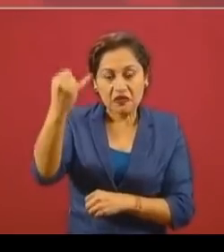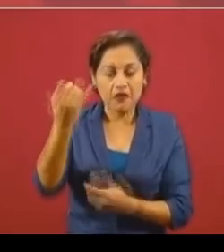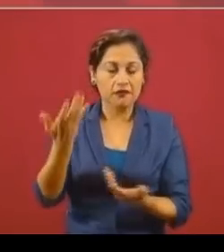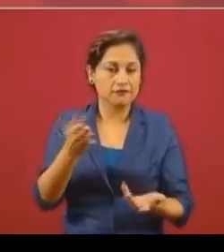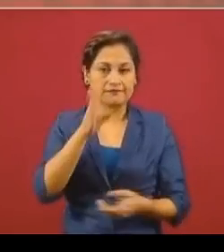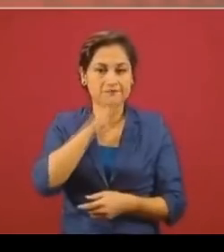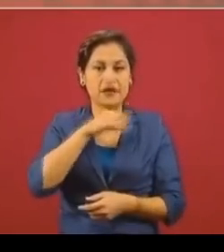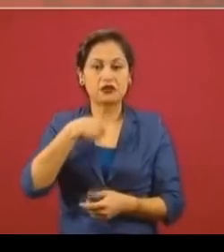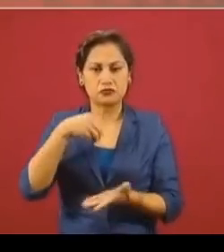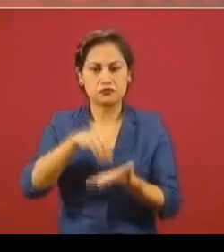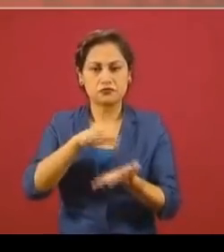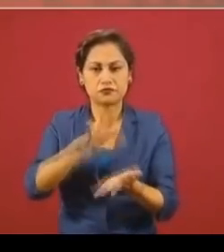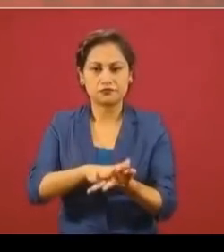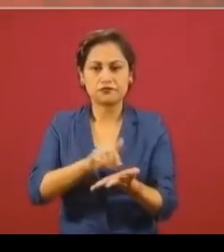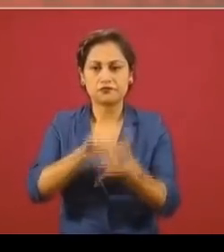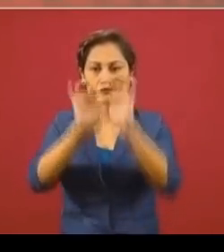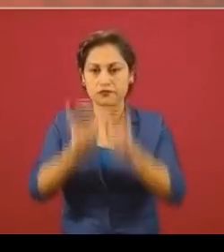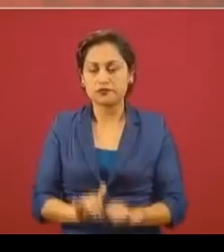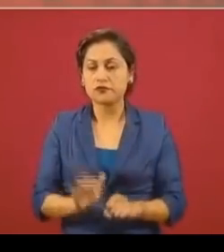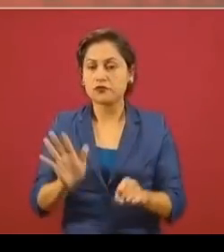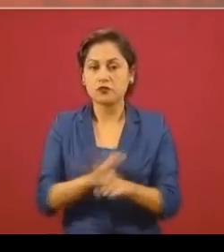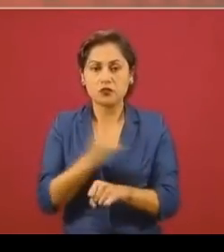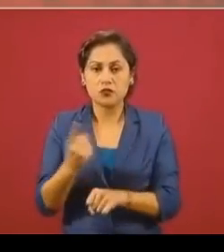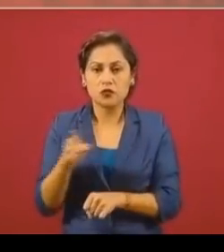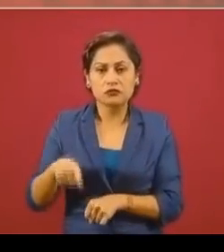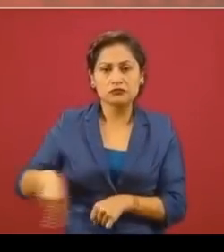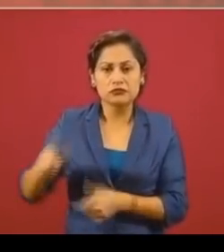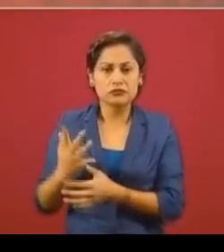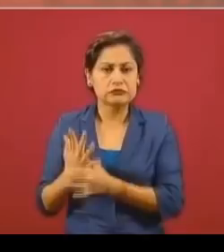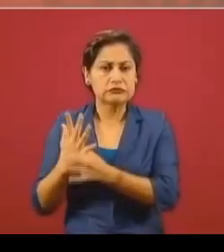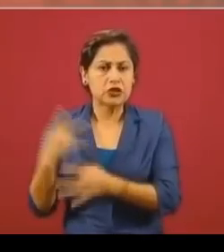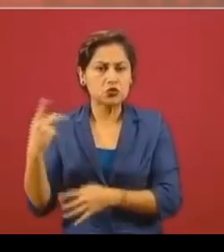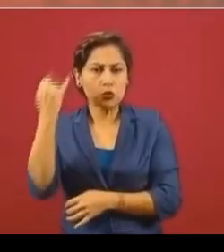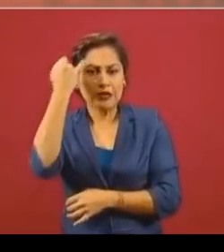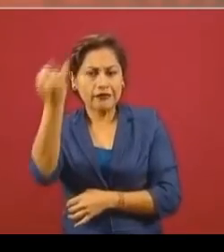porque se trata de una mentira, de un sofisma.